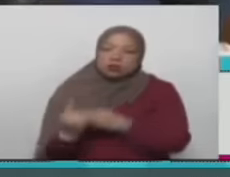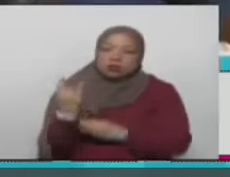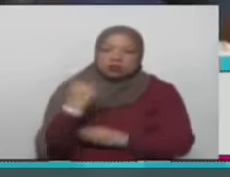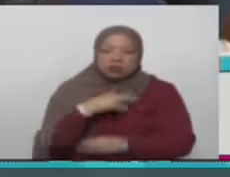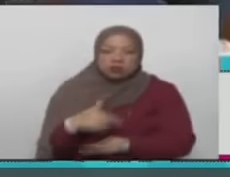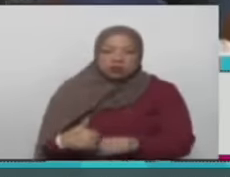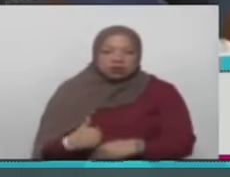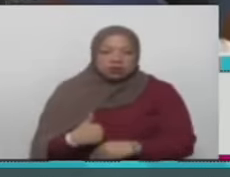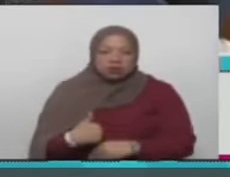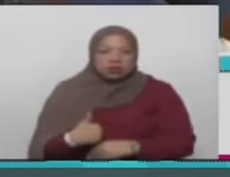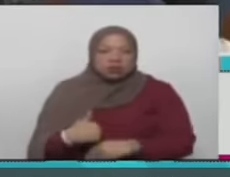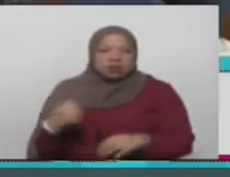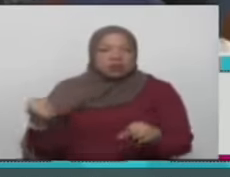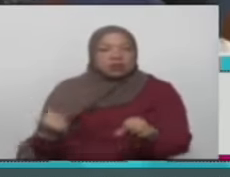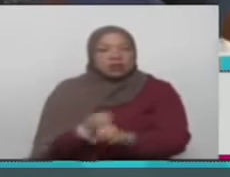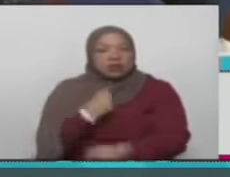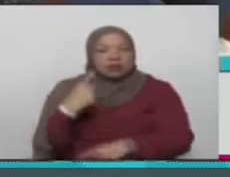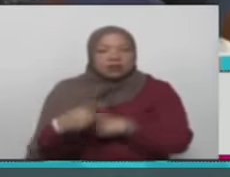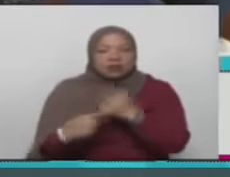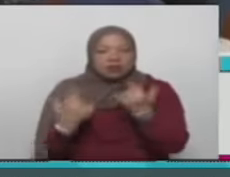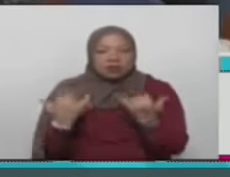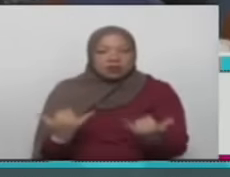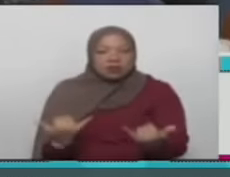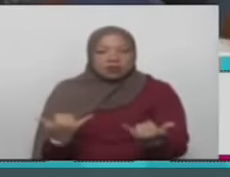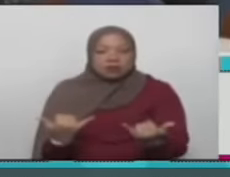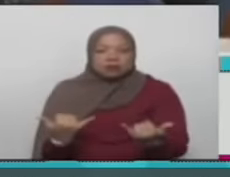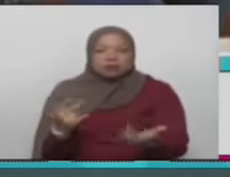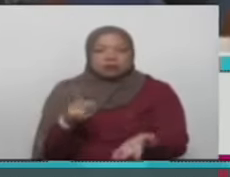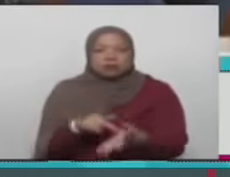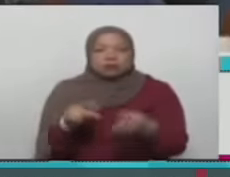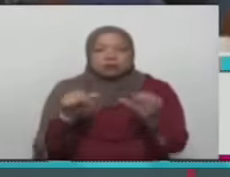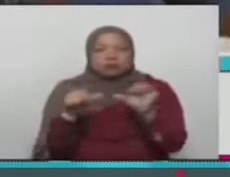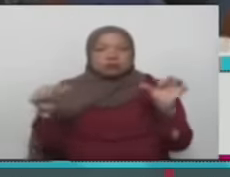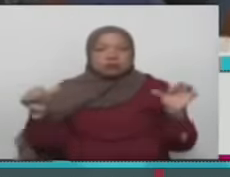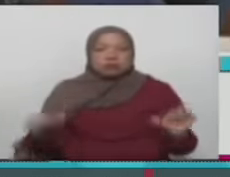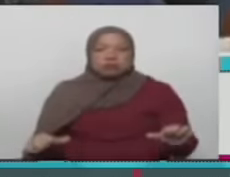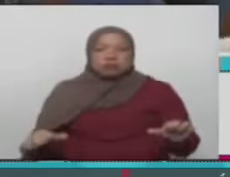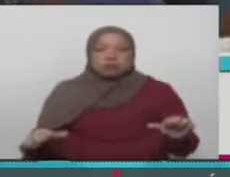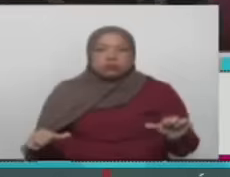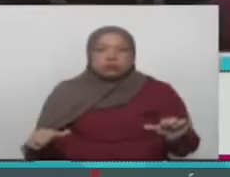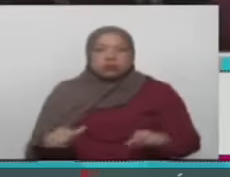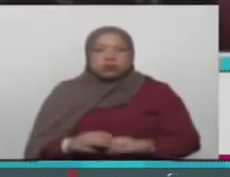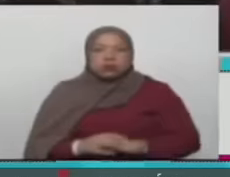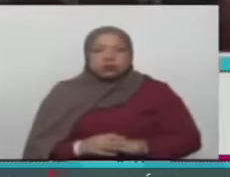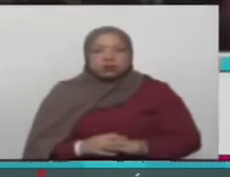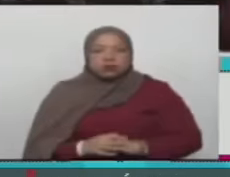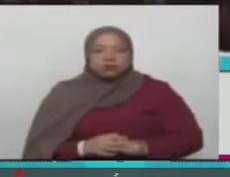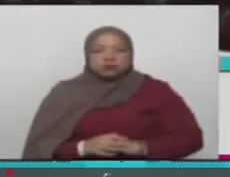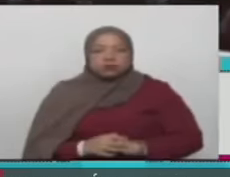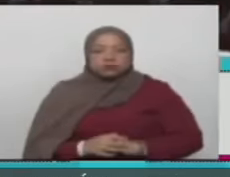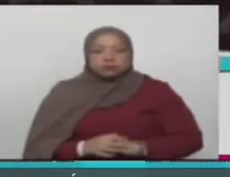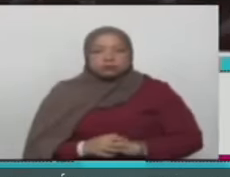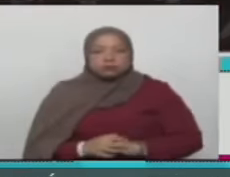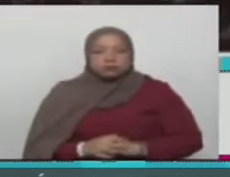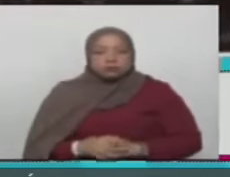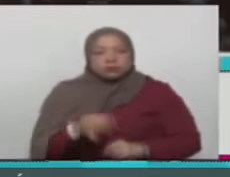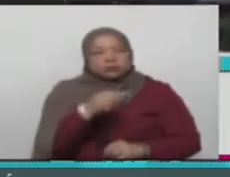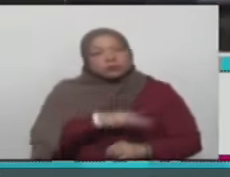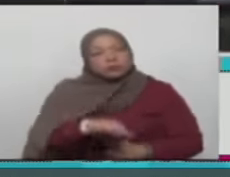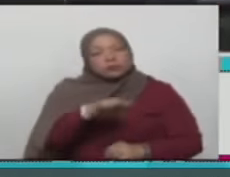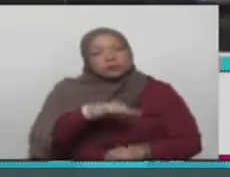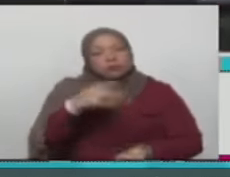no, es una contumacia, se dice en los sistemas procesales, es una contumacia, una rebeldía. De